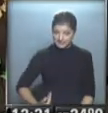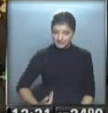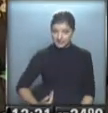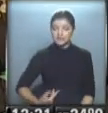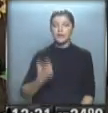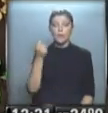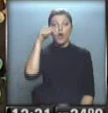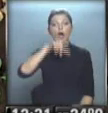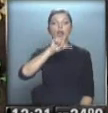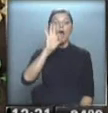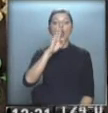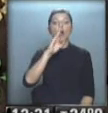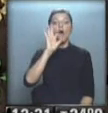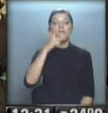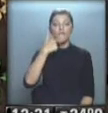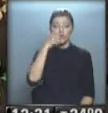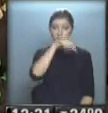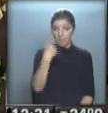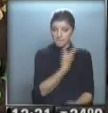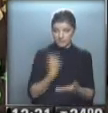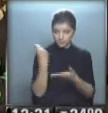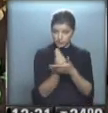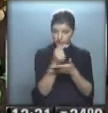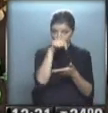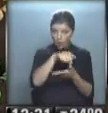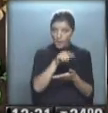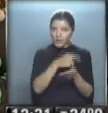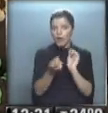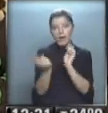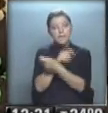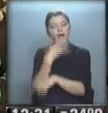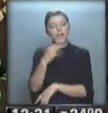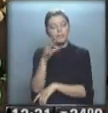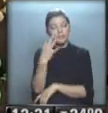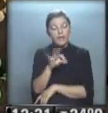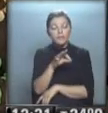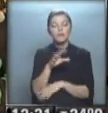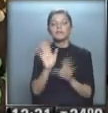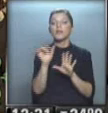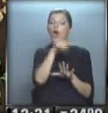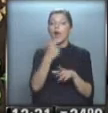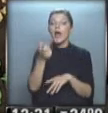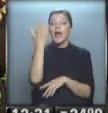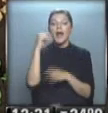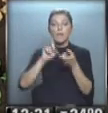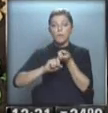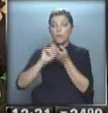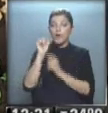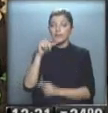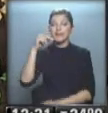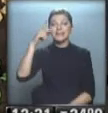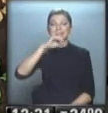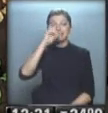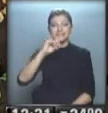Lobo es el actual presidente, tiene que abandonar el poder. La mujer, la esposa de Manuel Zelaya, es una de las